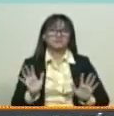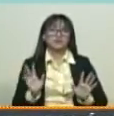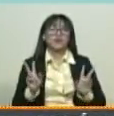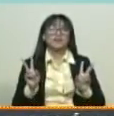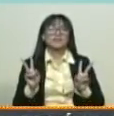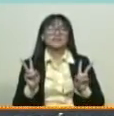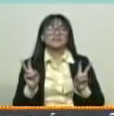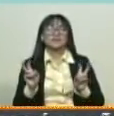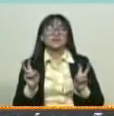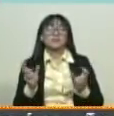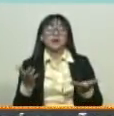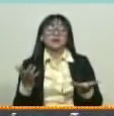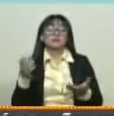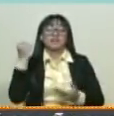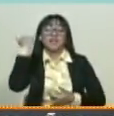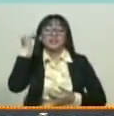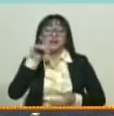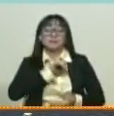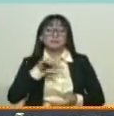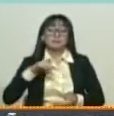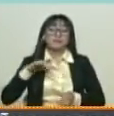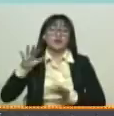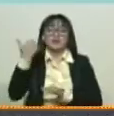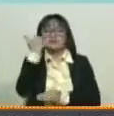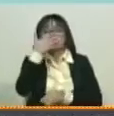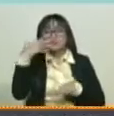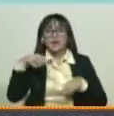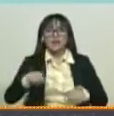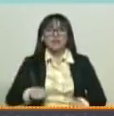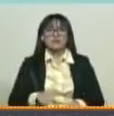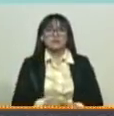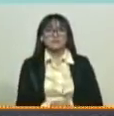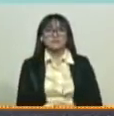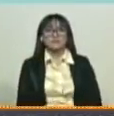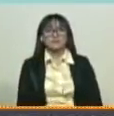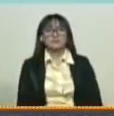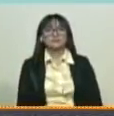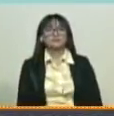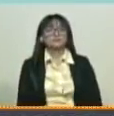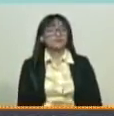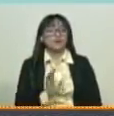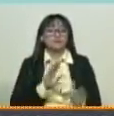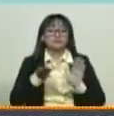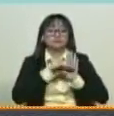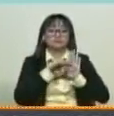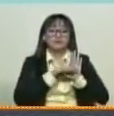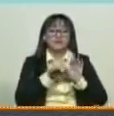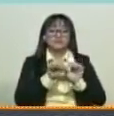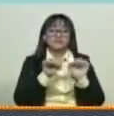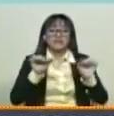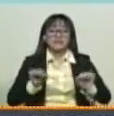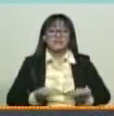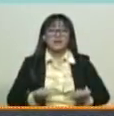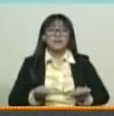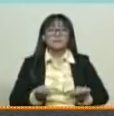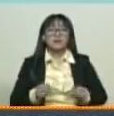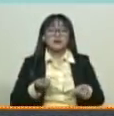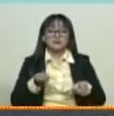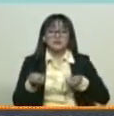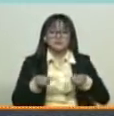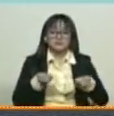de las expresiones de imperialismo, porque no forman parte del sistema multilateral que regula las